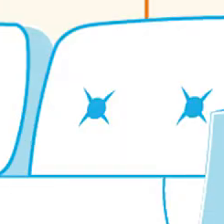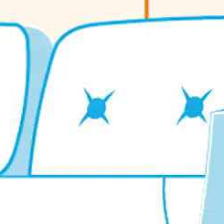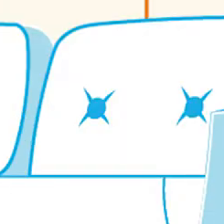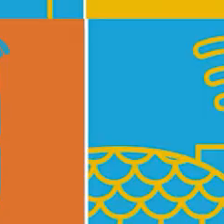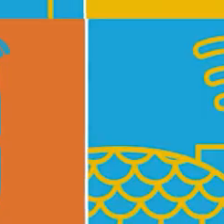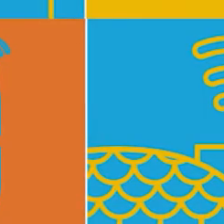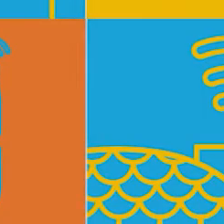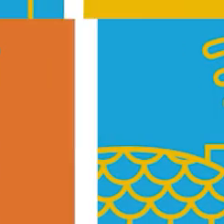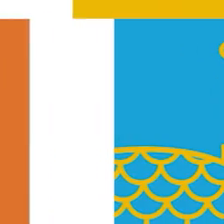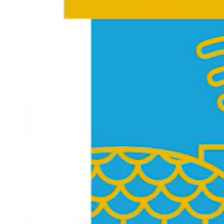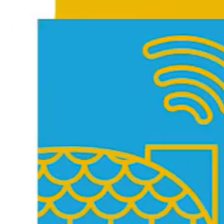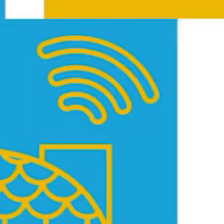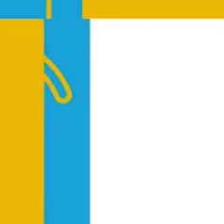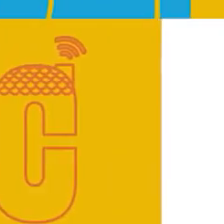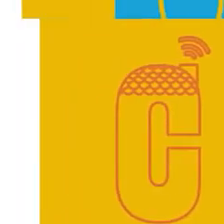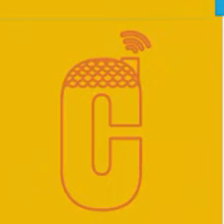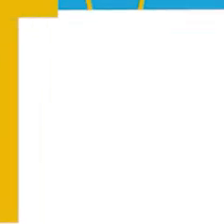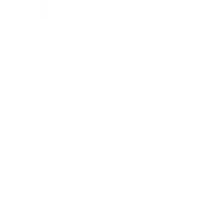material.